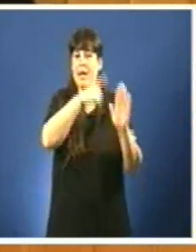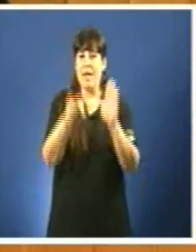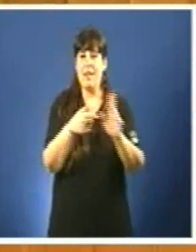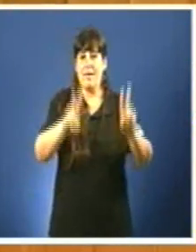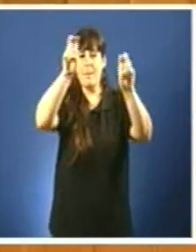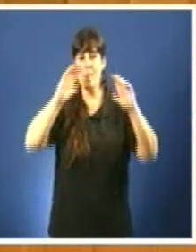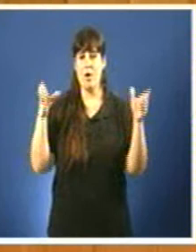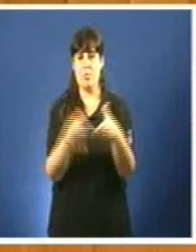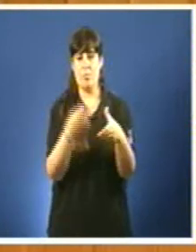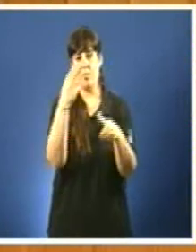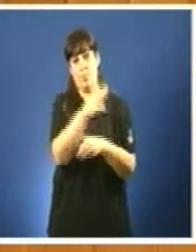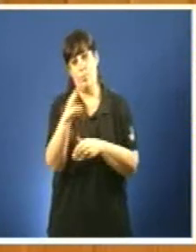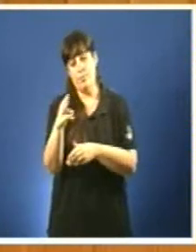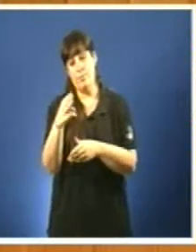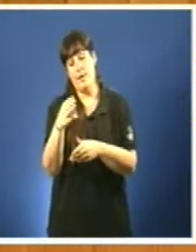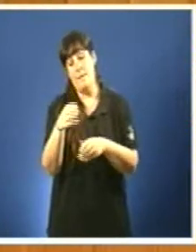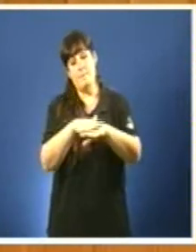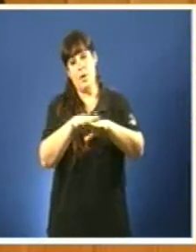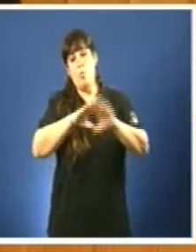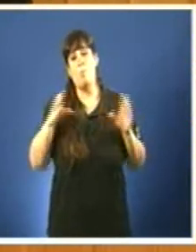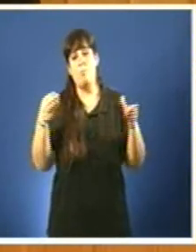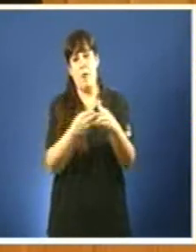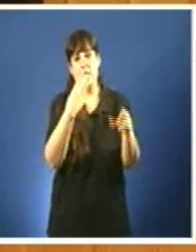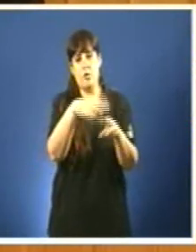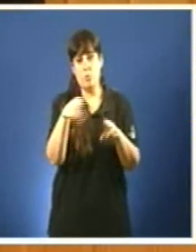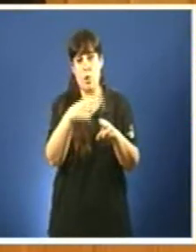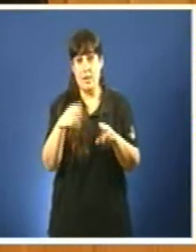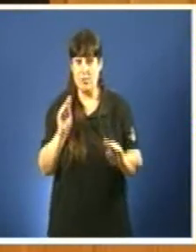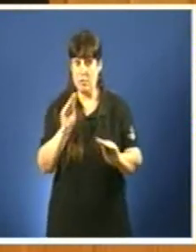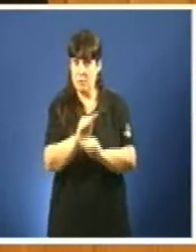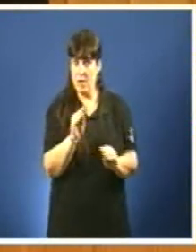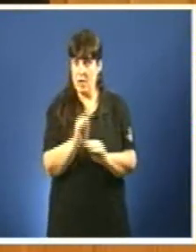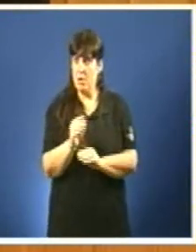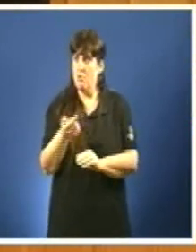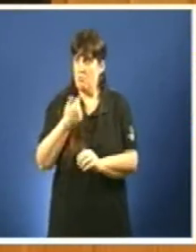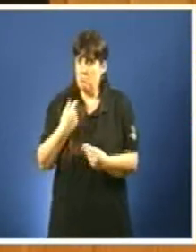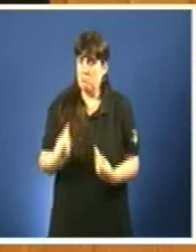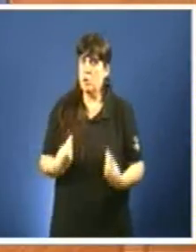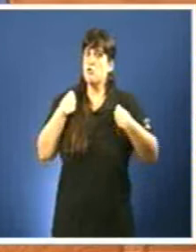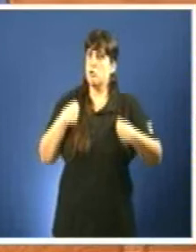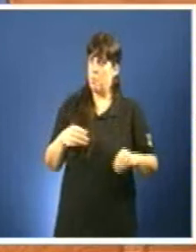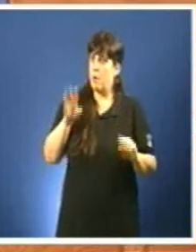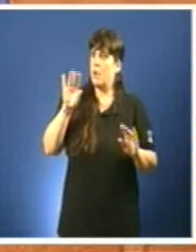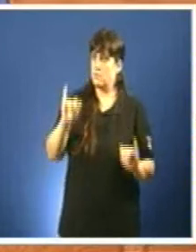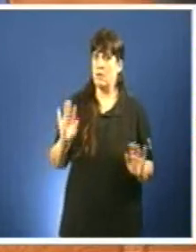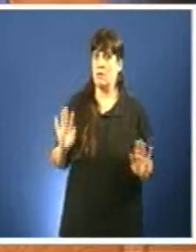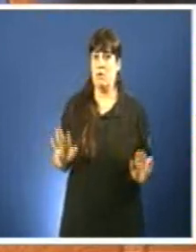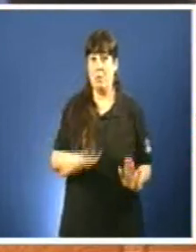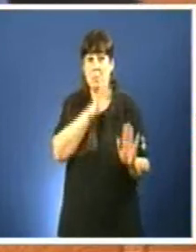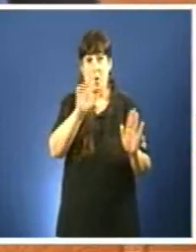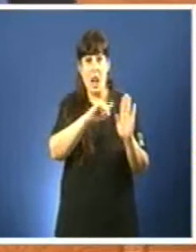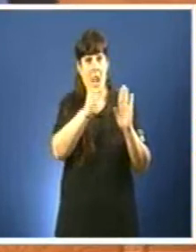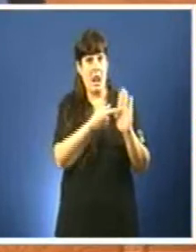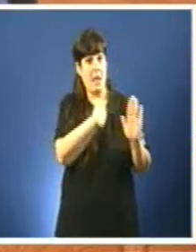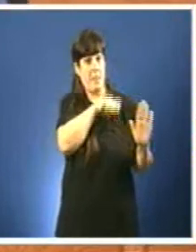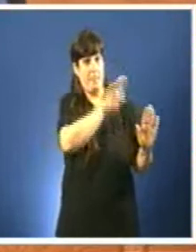Mire, señor Feijóo, teño que decir que neste aspecto sí que me sorprende a súa proposta, tendo en conta que hai unha lei estatal que as